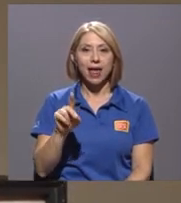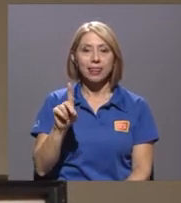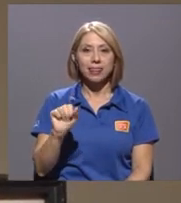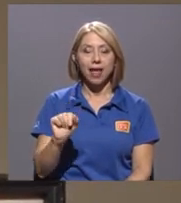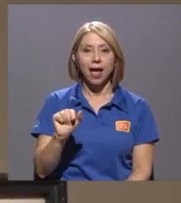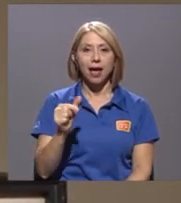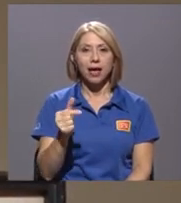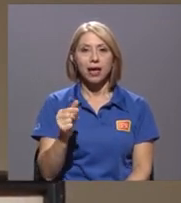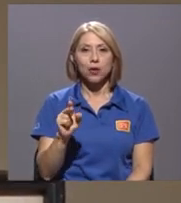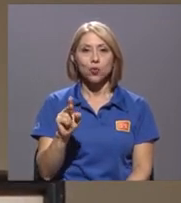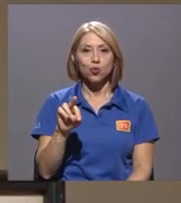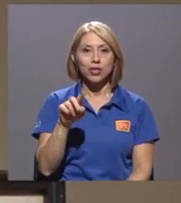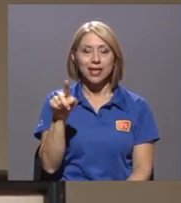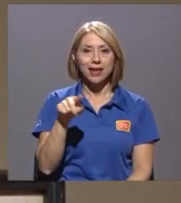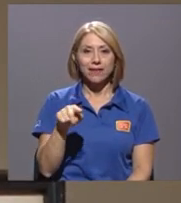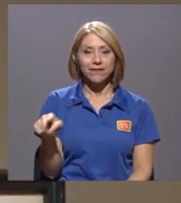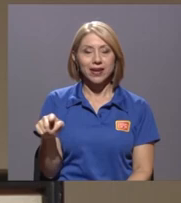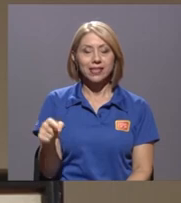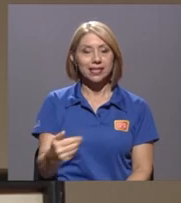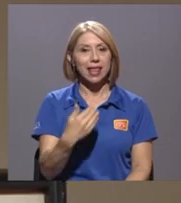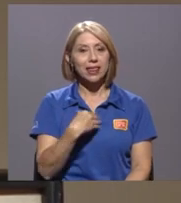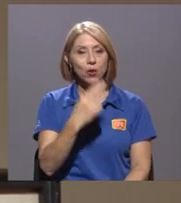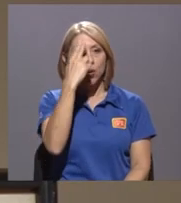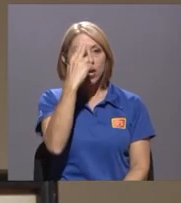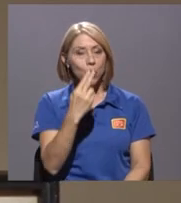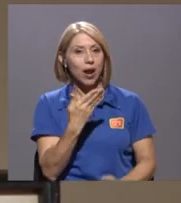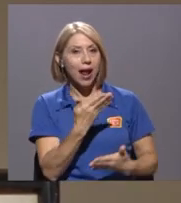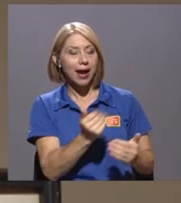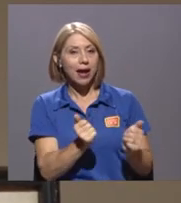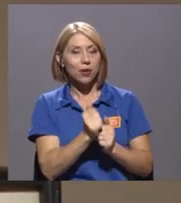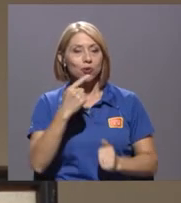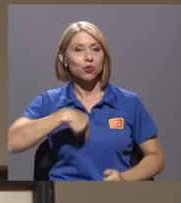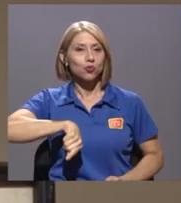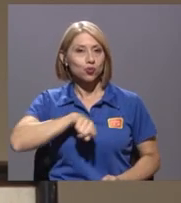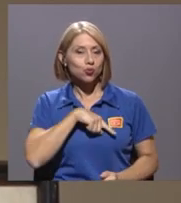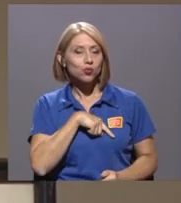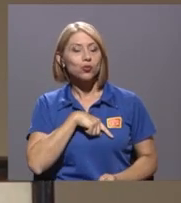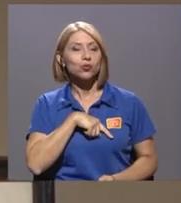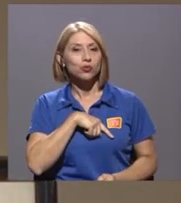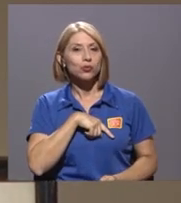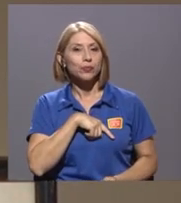tengo el privilegio de tener con nosotros